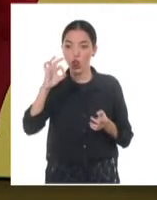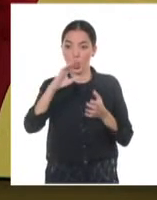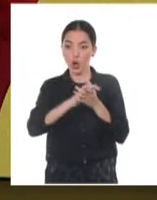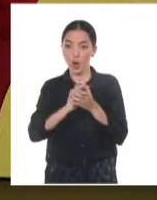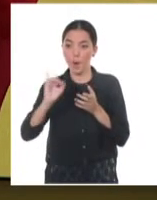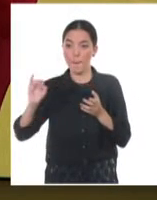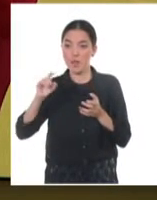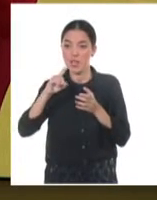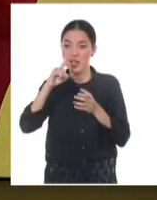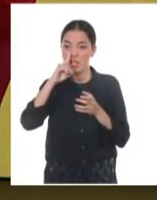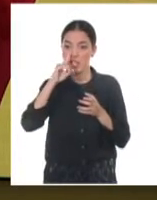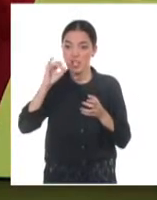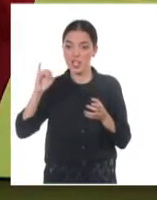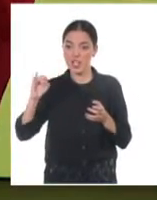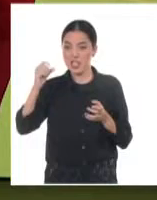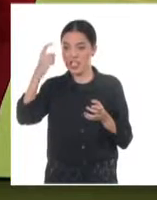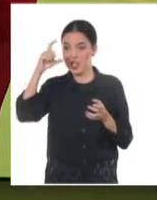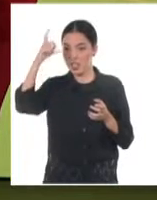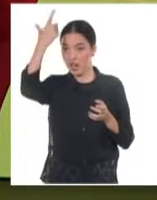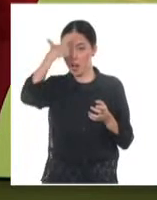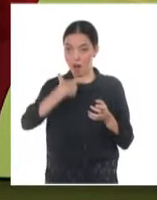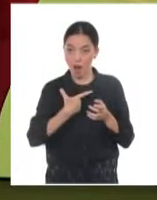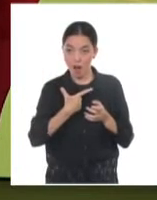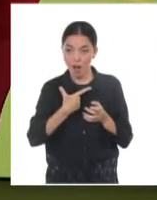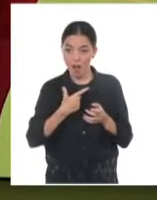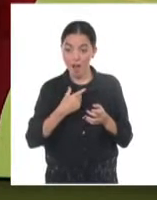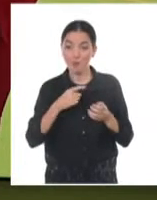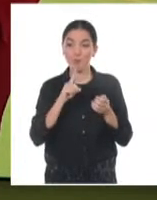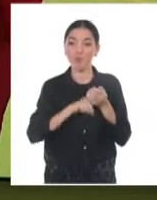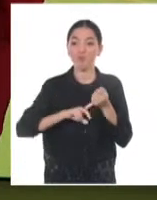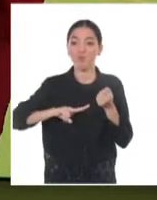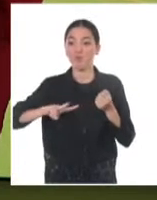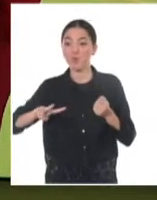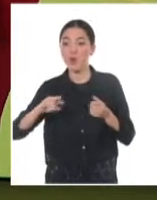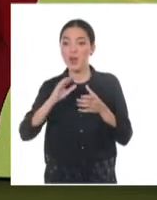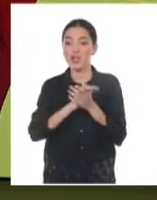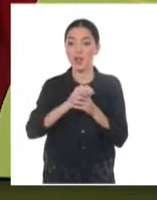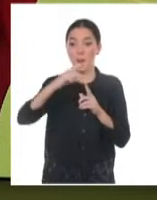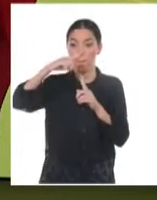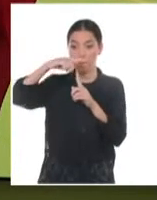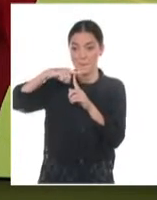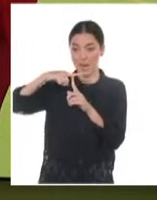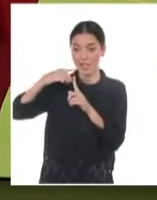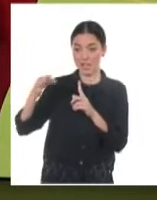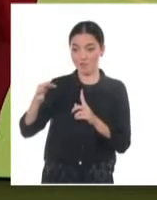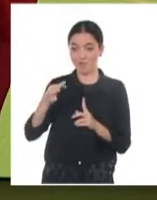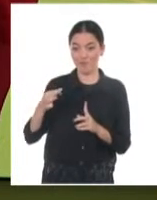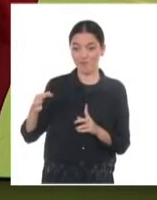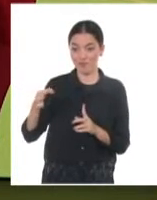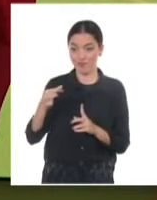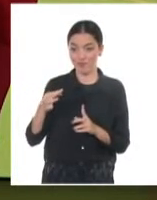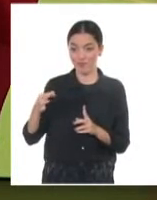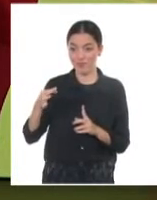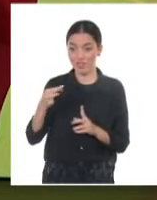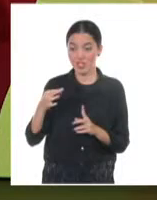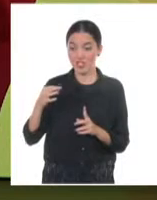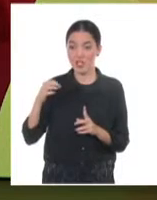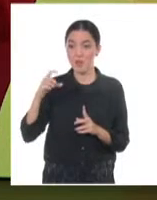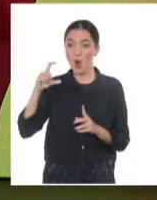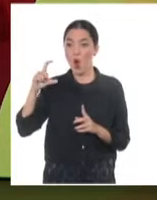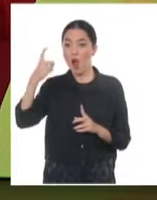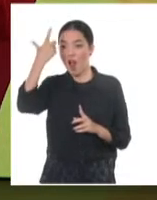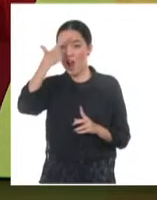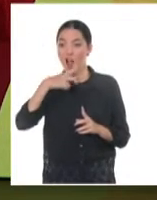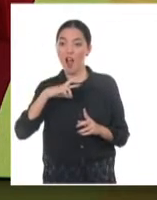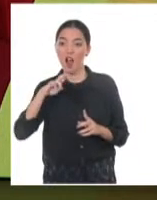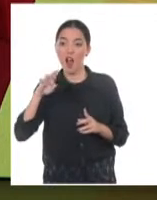a que el inmueble fue objeto de un amplio proceso restaurador que garantizó que el edificio declarado Monumento Nacional